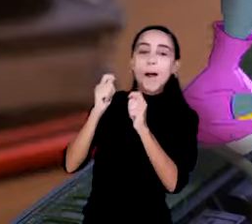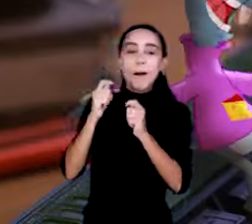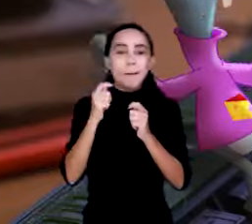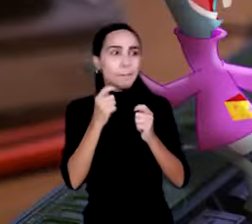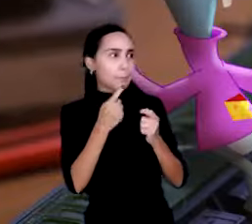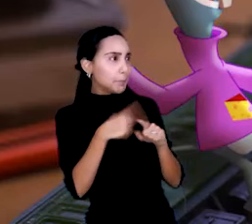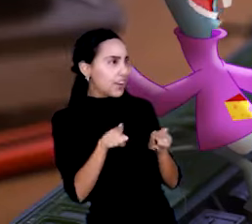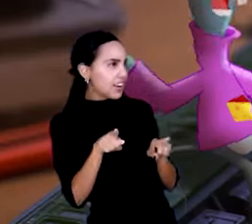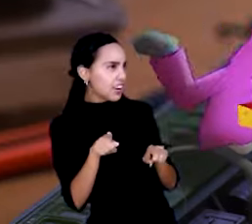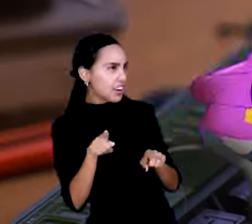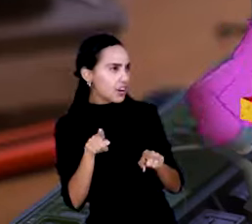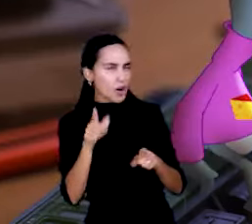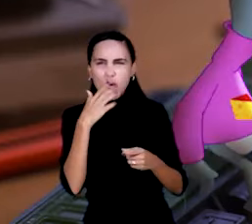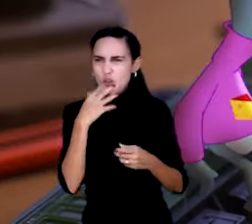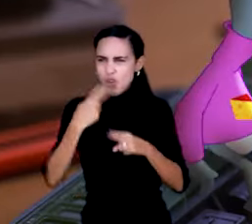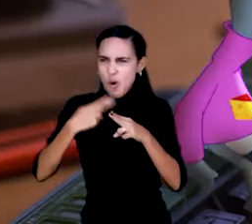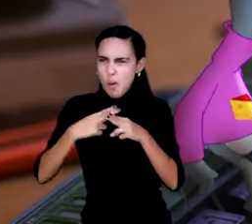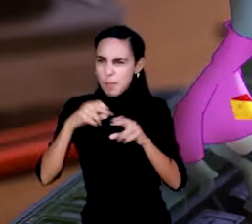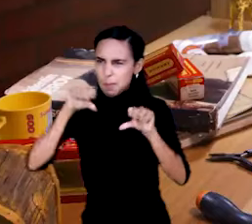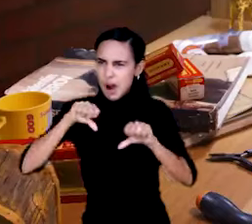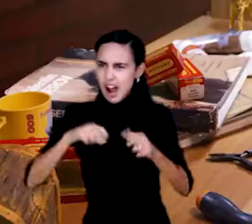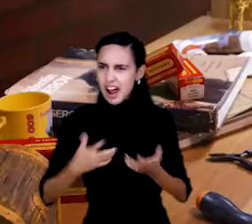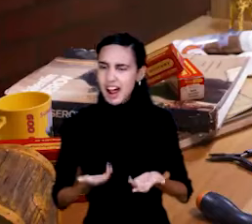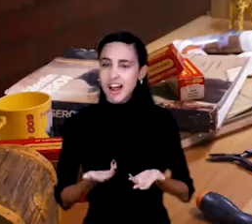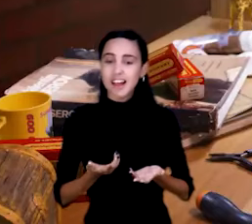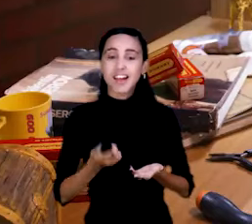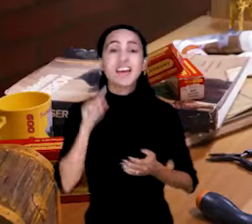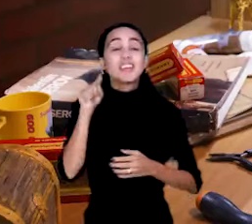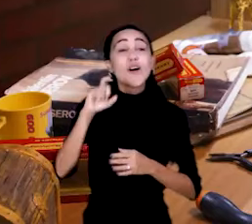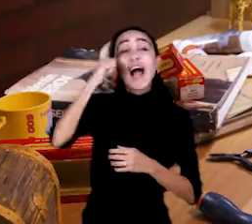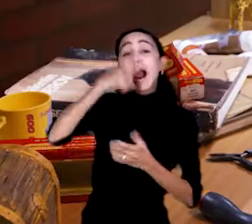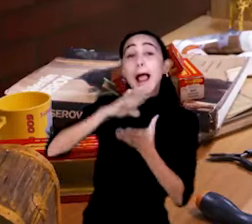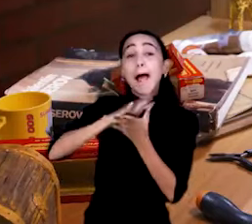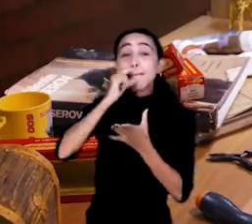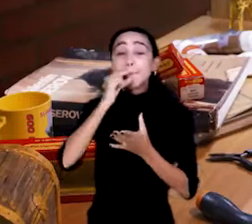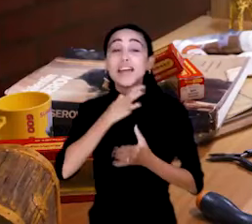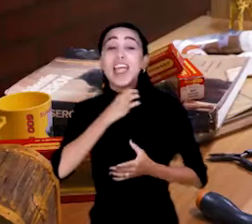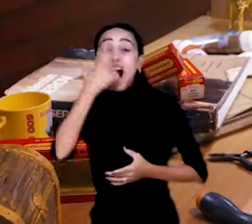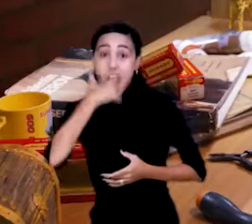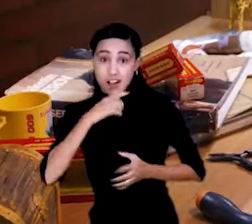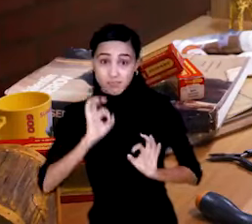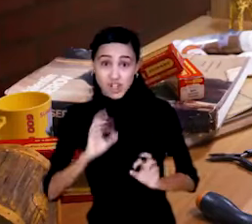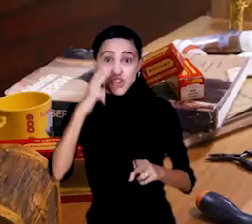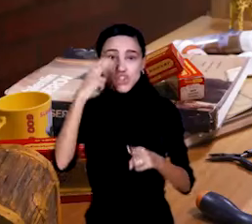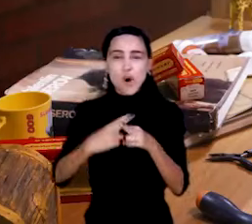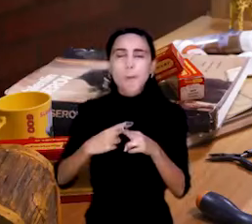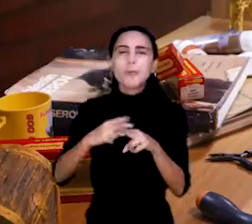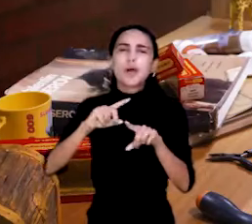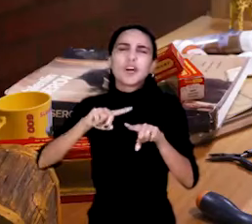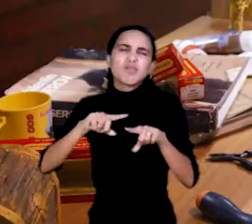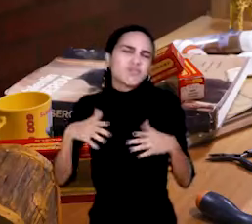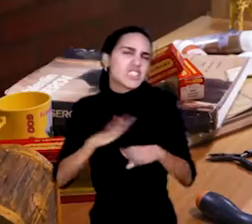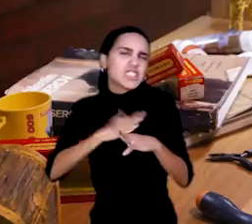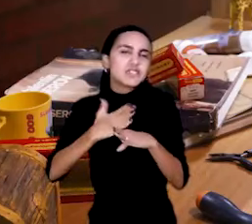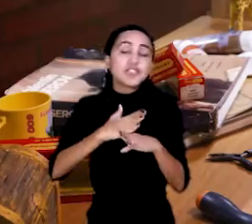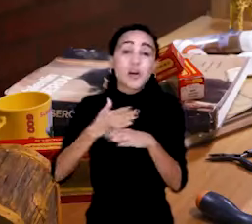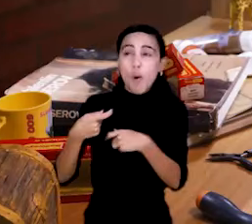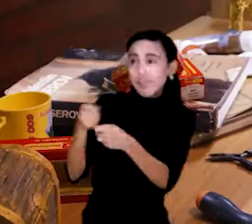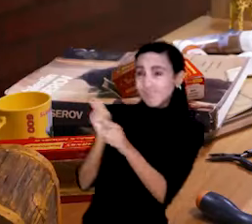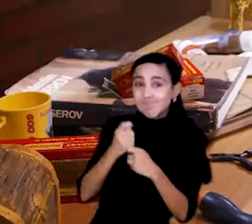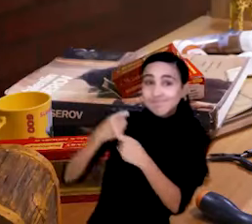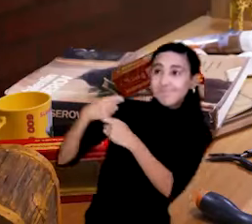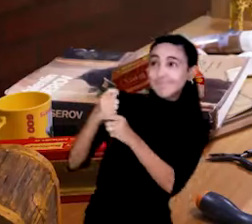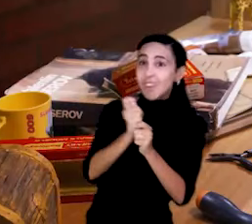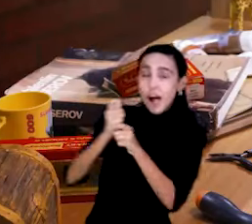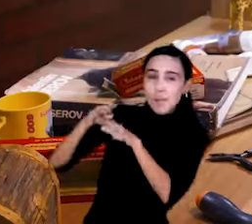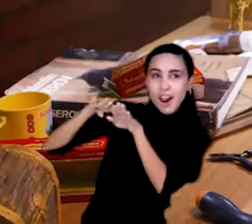Pipo, será cambia, ¿no? No, Federico, cambea. Así se le dice a un movimiento que se hace con el cordel para que el papalote